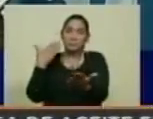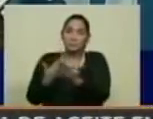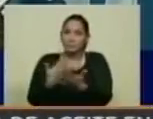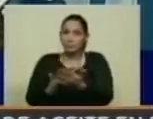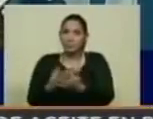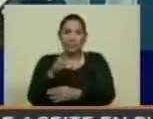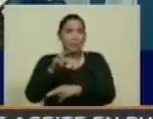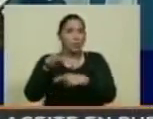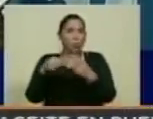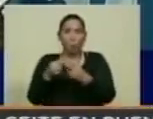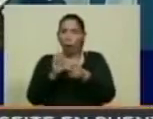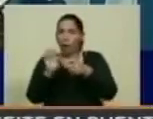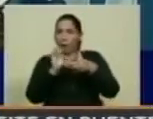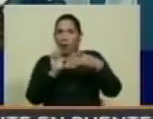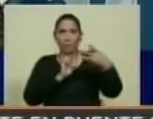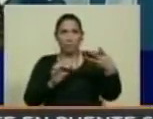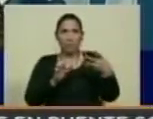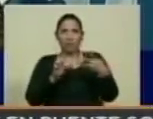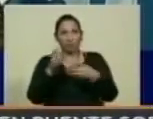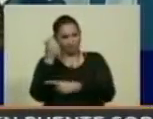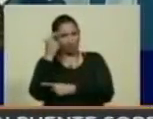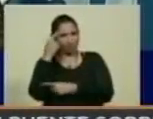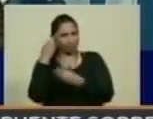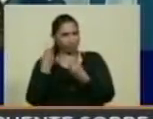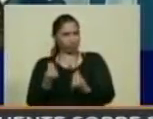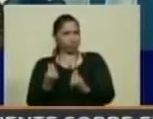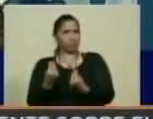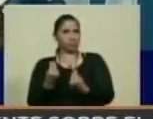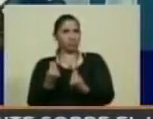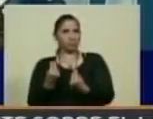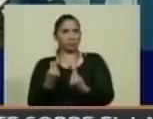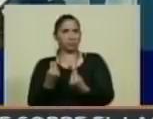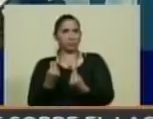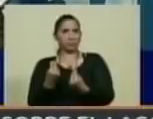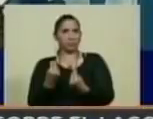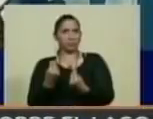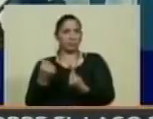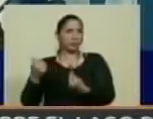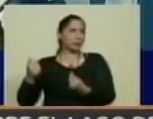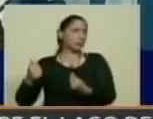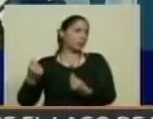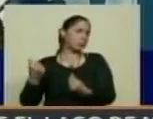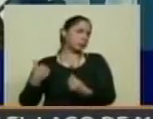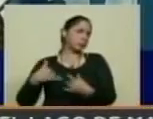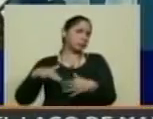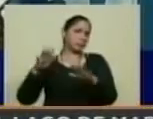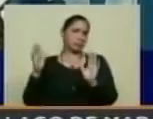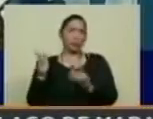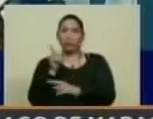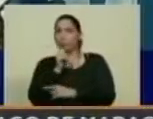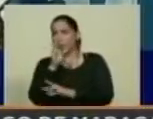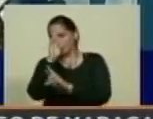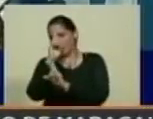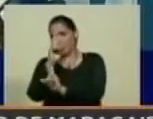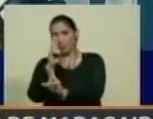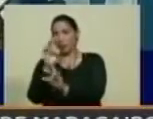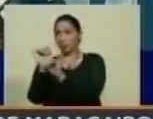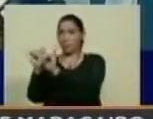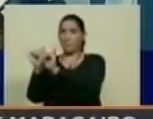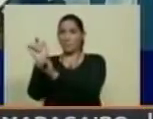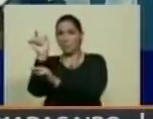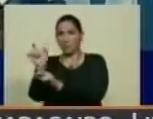elemento, ¿verdad?, de rigor, cualquier cantidad de barbaridades, y respetando al propio ciudadano y a sus